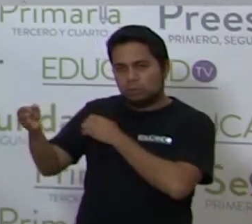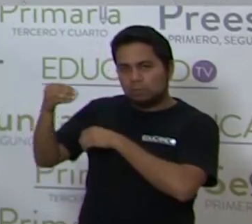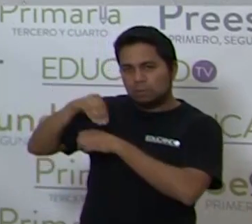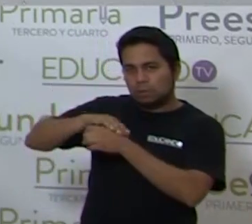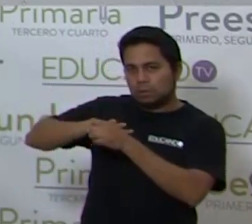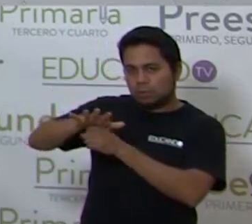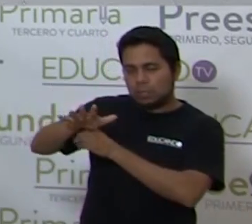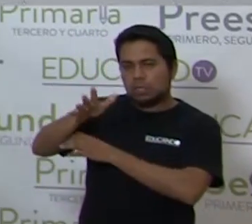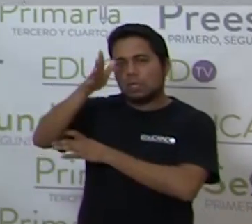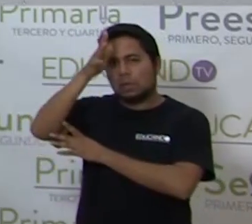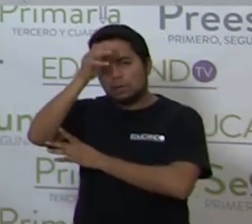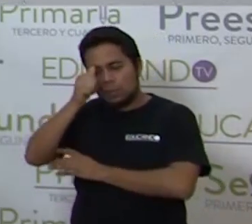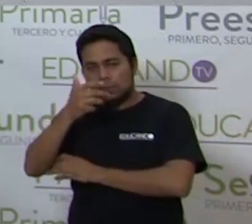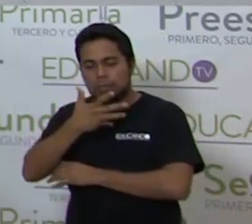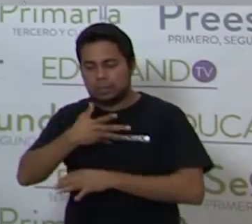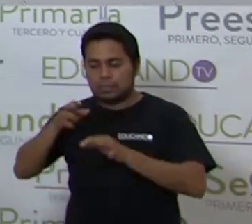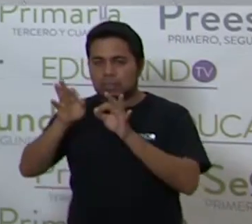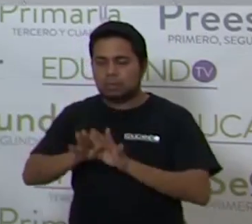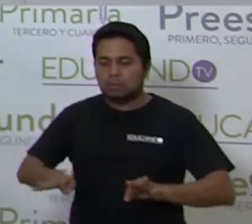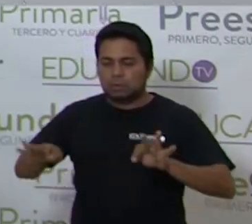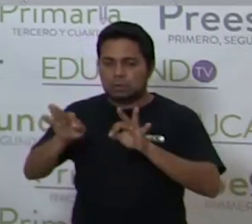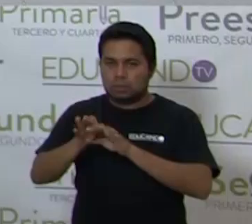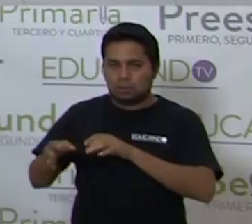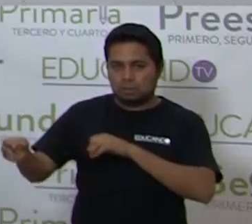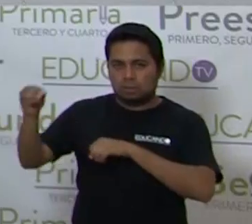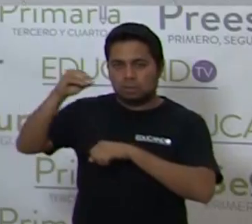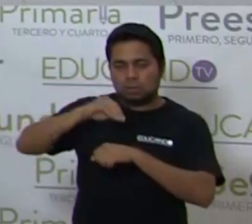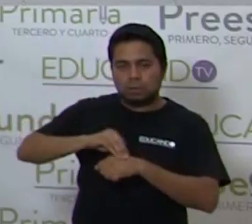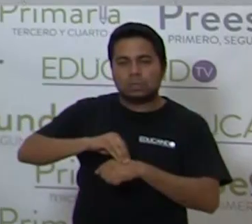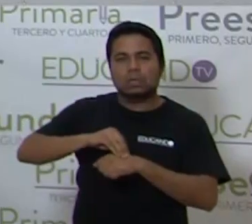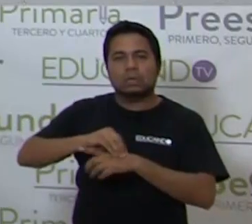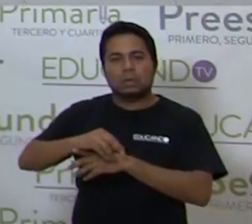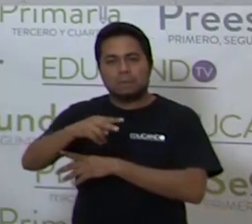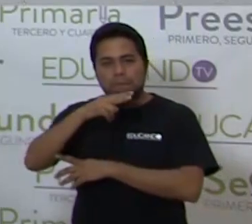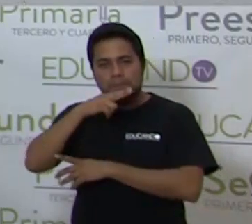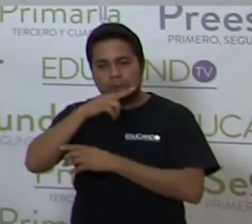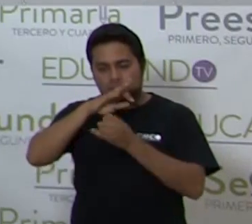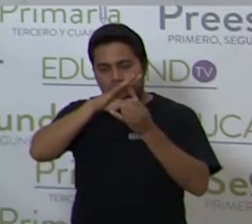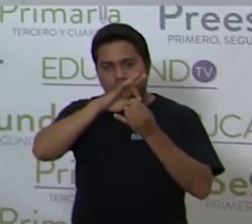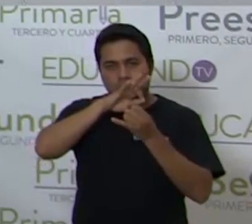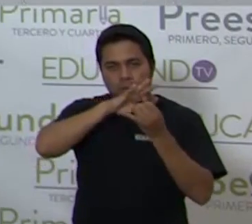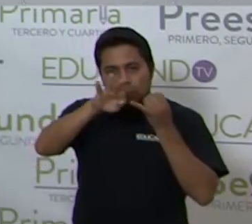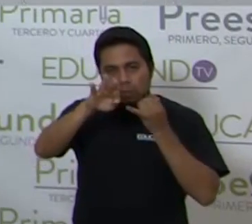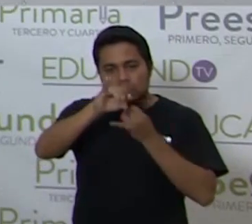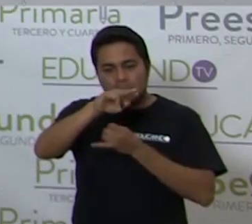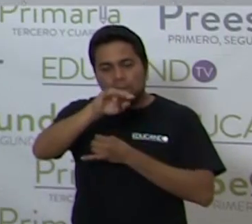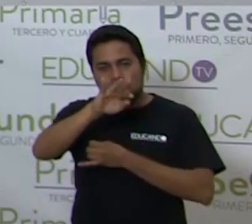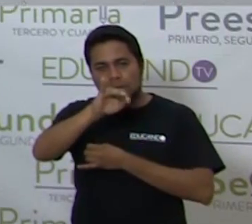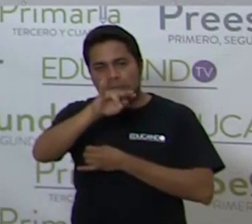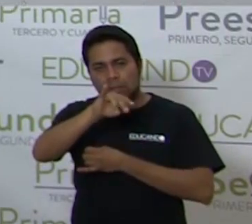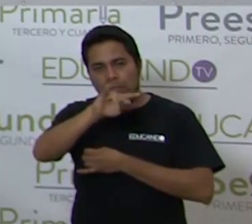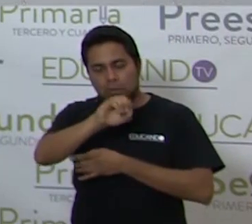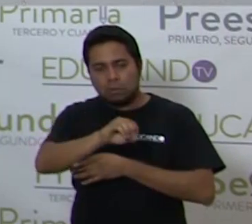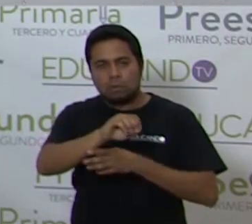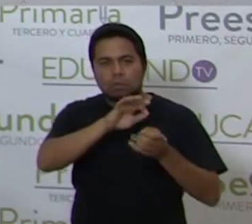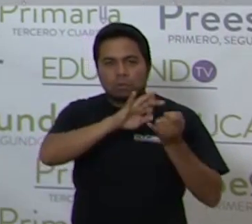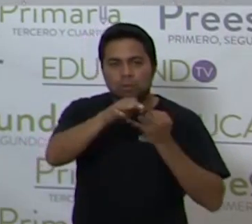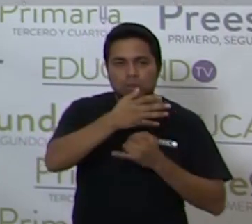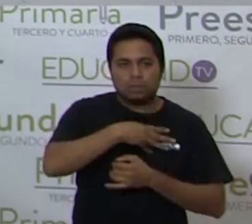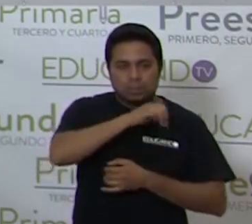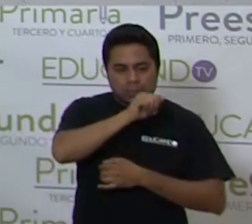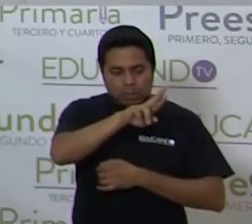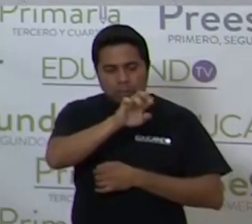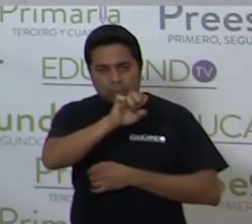Recuerda, es importante definir que el infinitivo tiene la terminación ar, er, ir. Y al momento